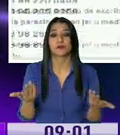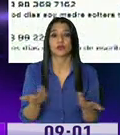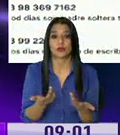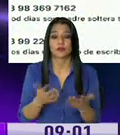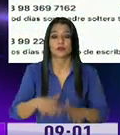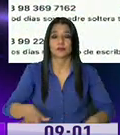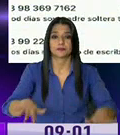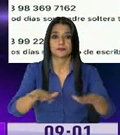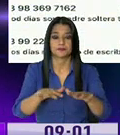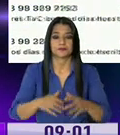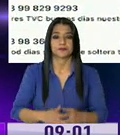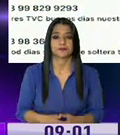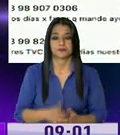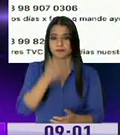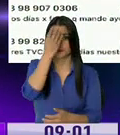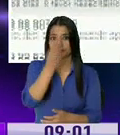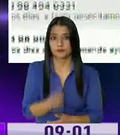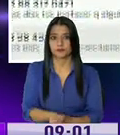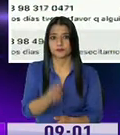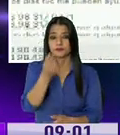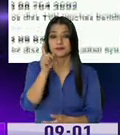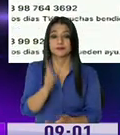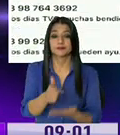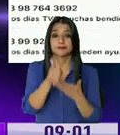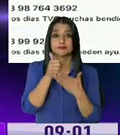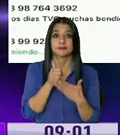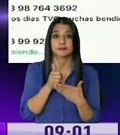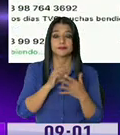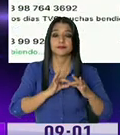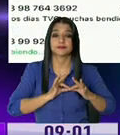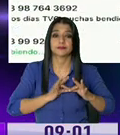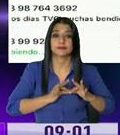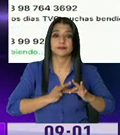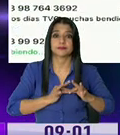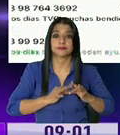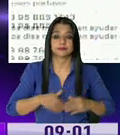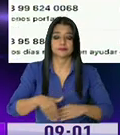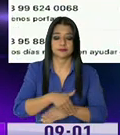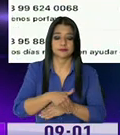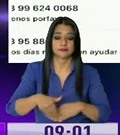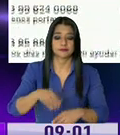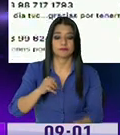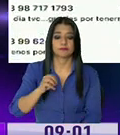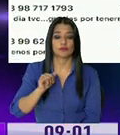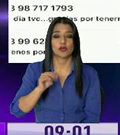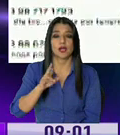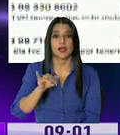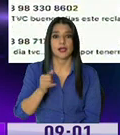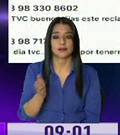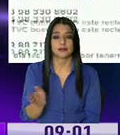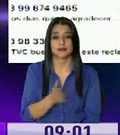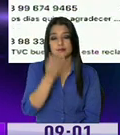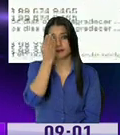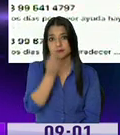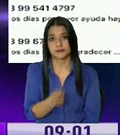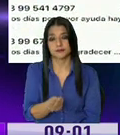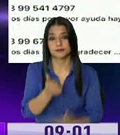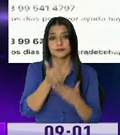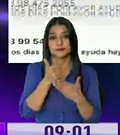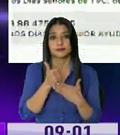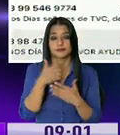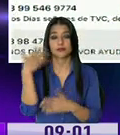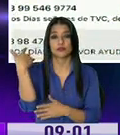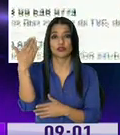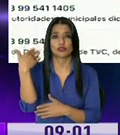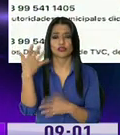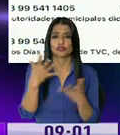a estos sectores. Buenos días, por favor, necesitamos ayuda, sector de Calderón, pasaje Morales. Buenos días, por favor, ayuda en la Rol 2.